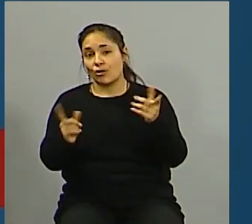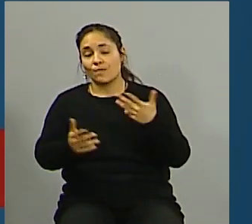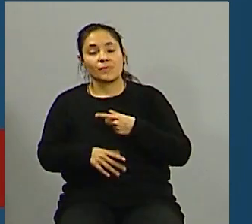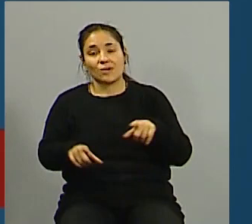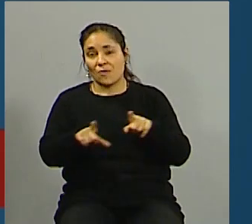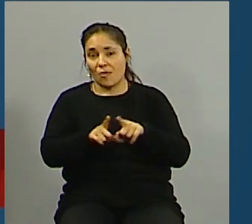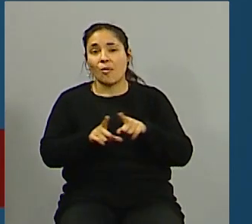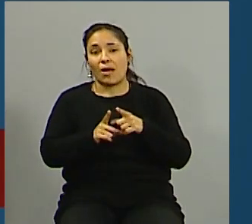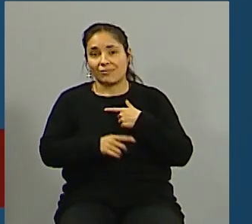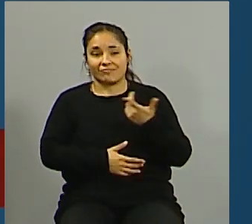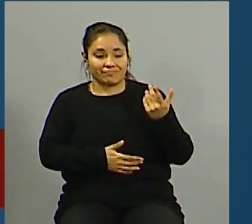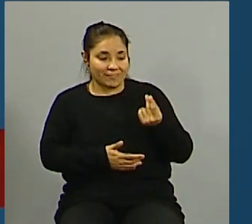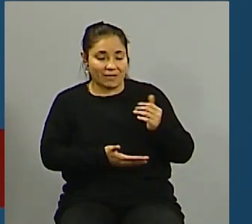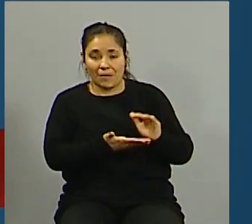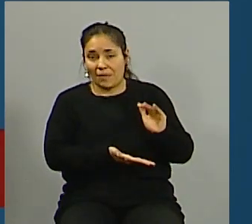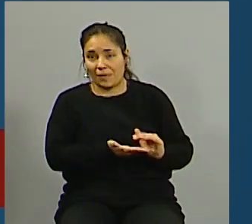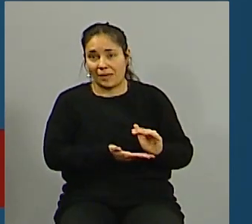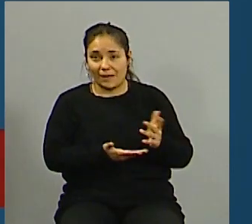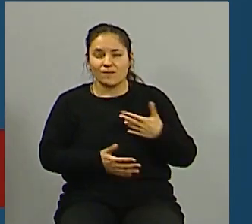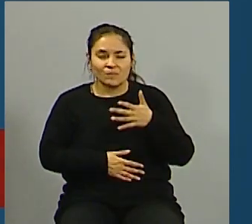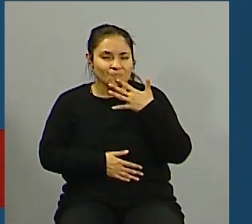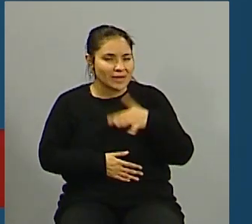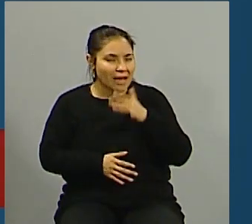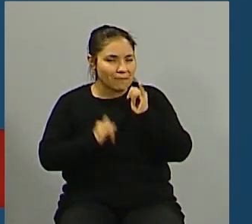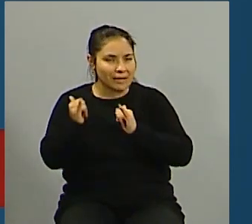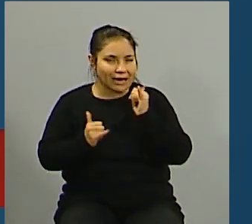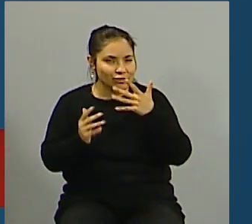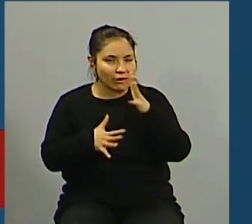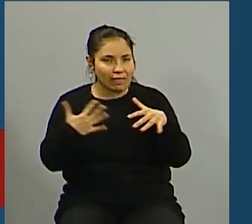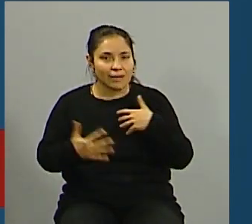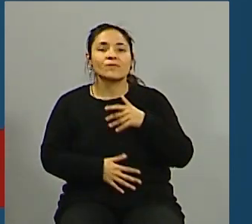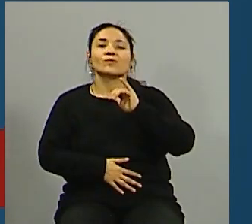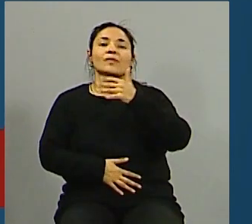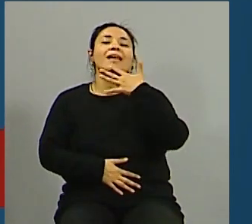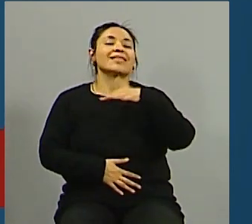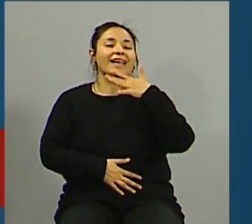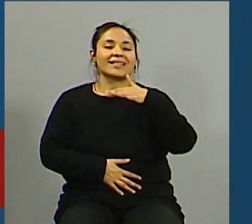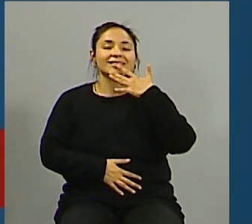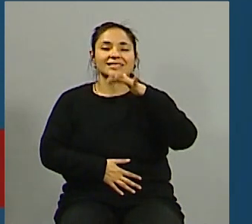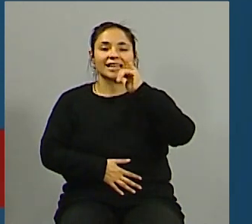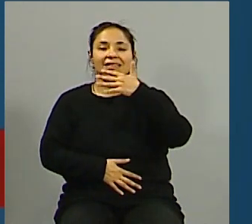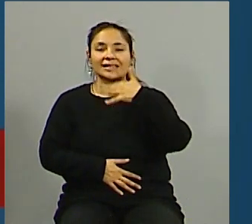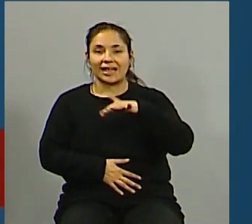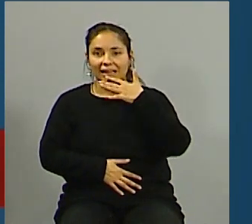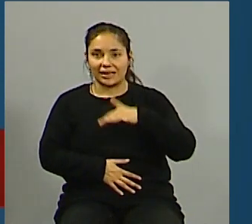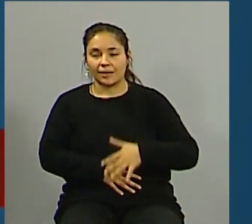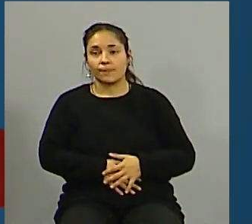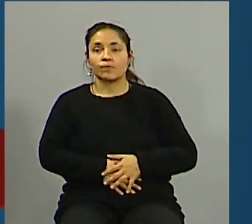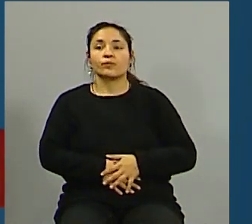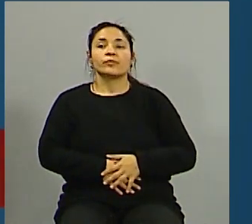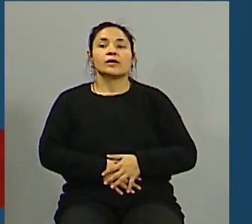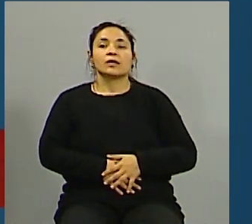que estabilice el ritmo inflacionario. No sé si es muy enroscada la explicación. No, entendemos. Karina, pero pensaba un poco... A medida que